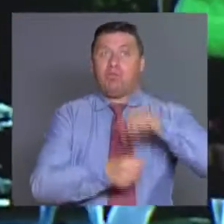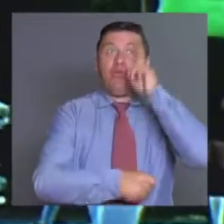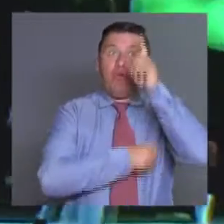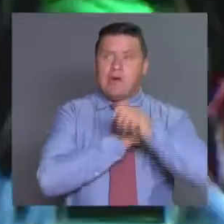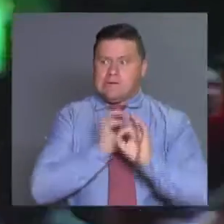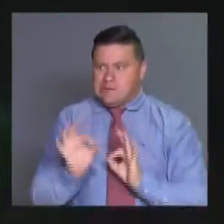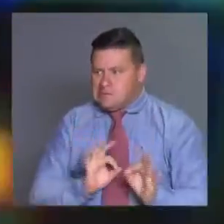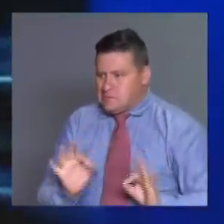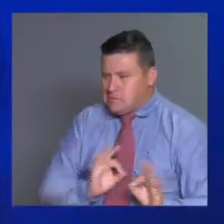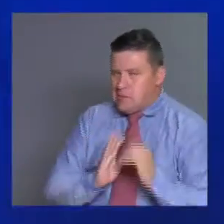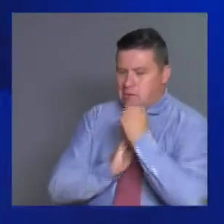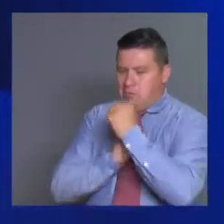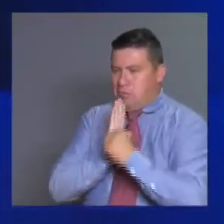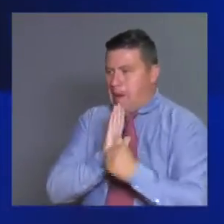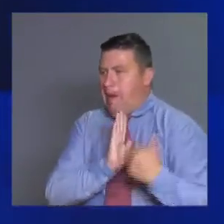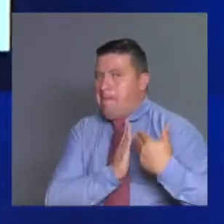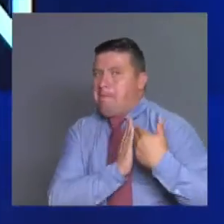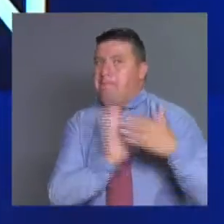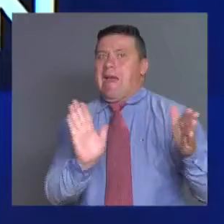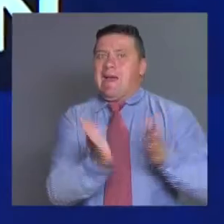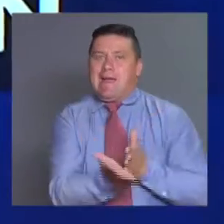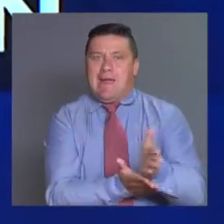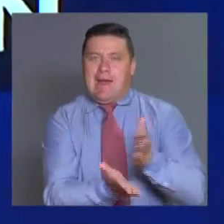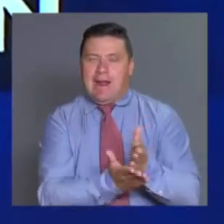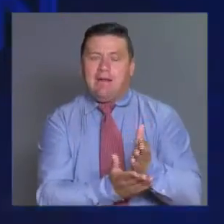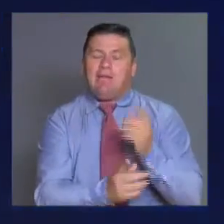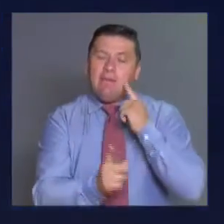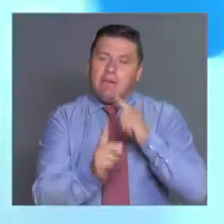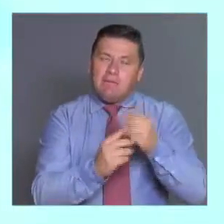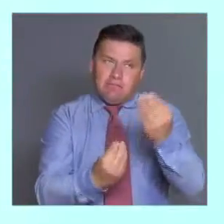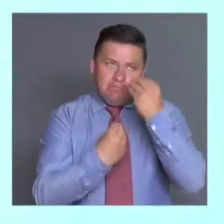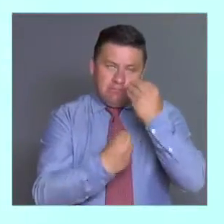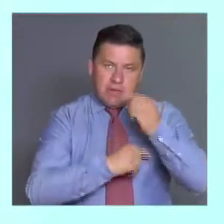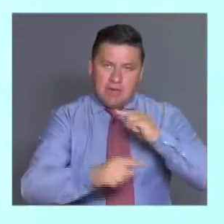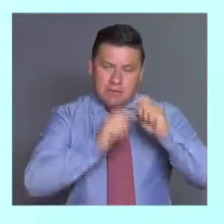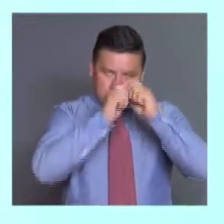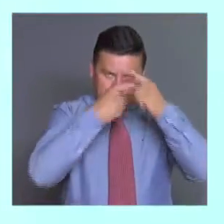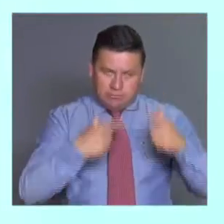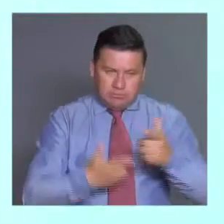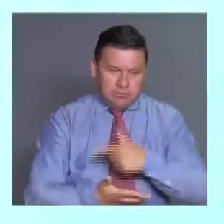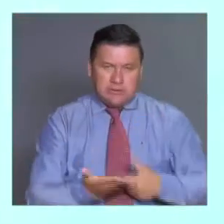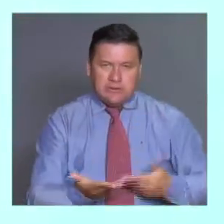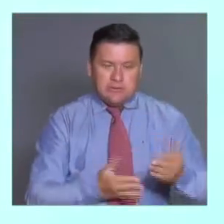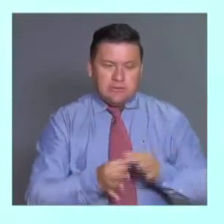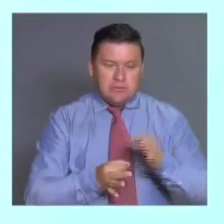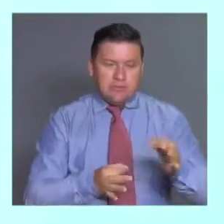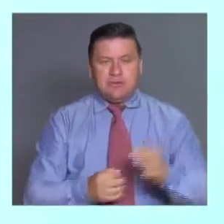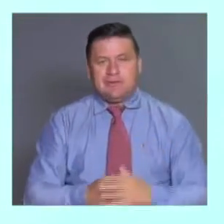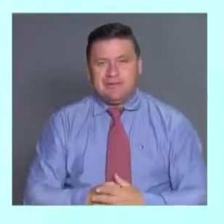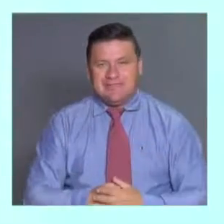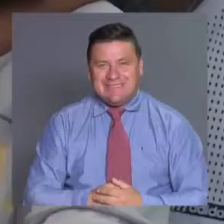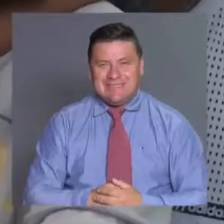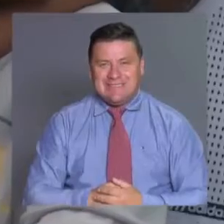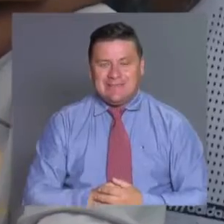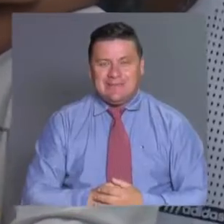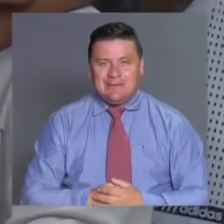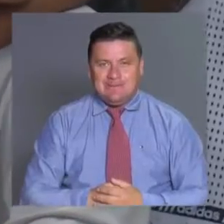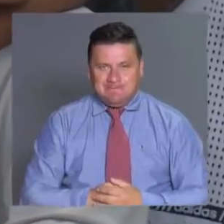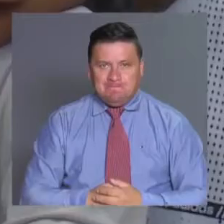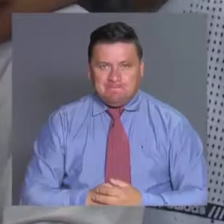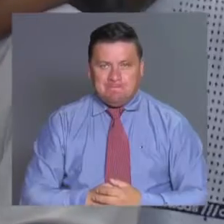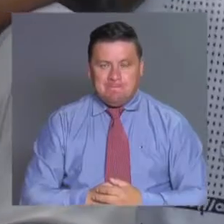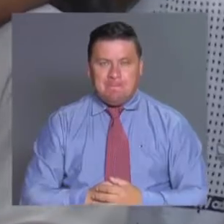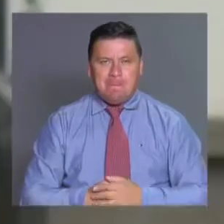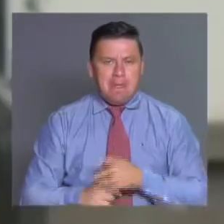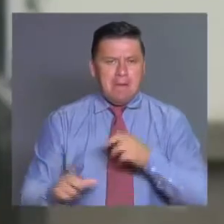año con programas académicos que aportan a la formación en administración pública de los servidores del municipio el